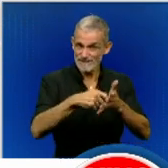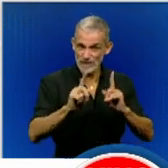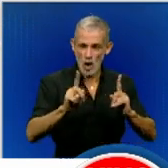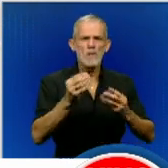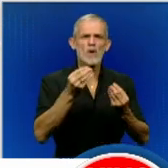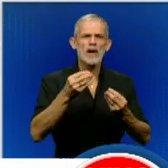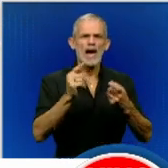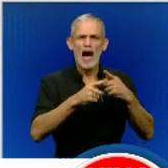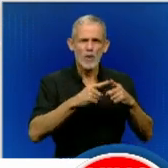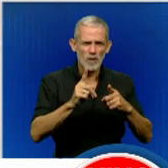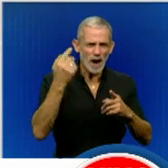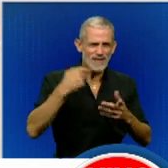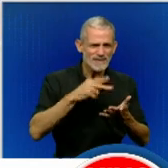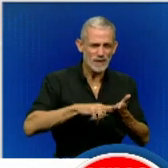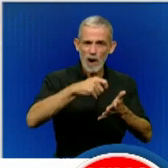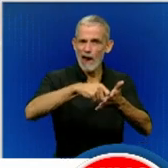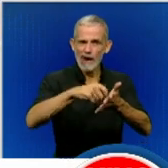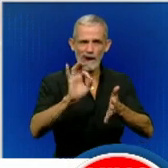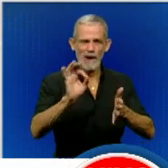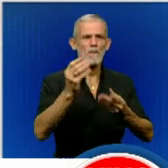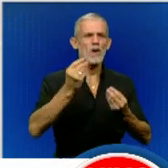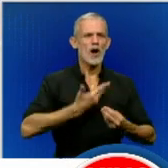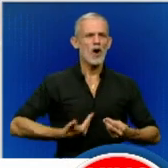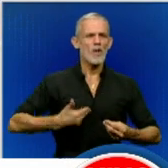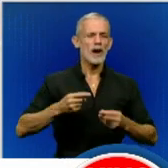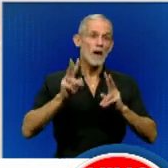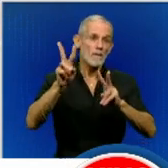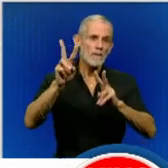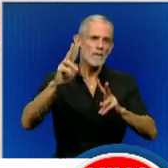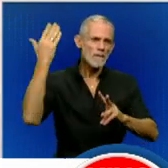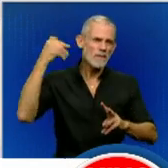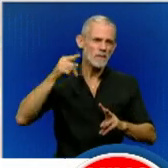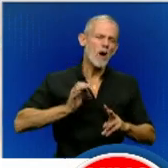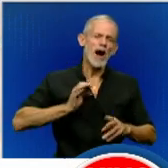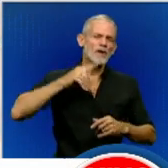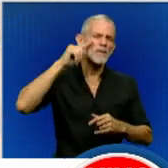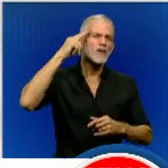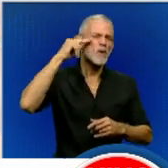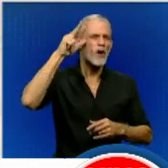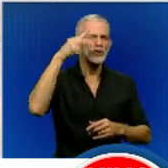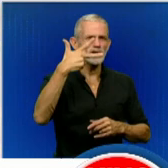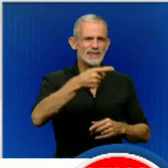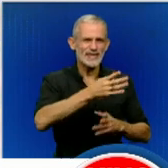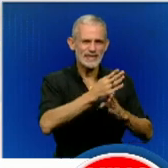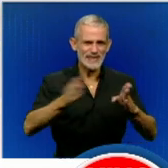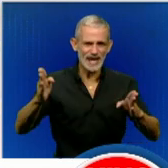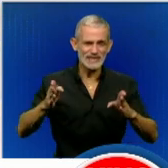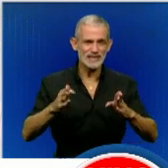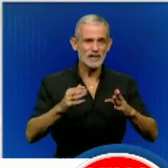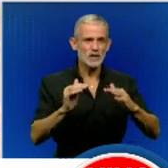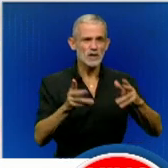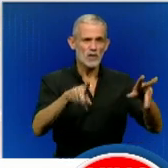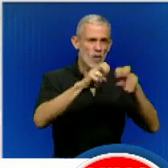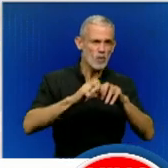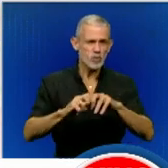firmó porque es una provincia que desde que la gobierna el justicialismo de la haya por el año 1983 no tenemos déficit fiscal